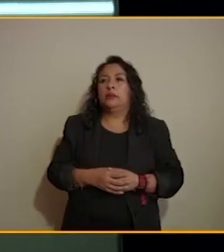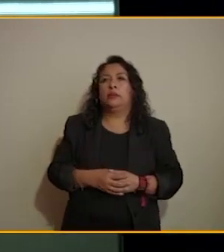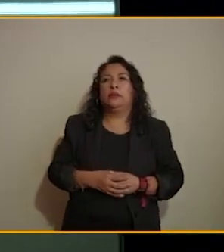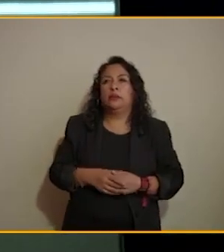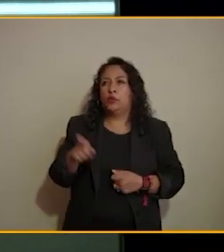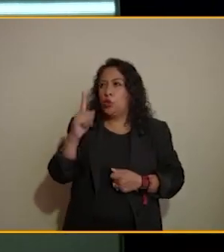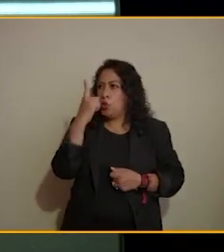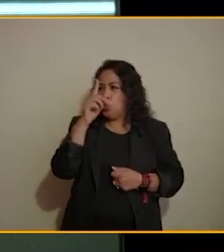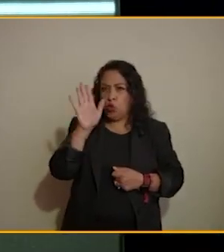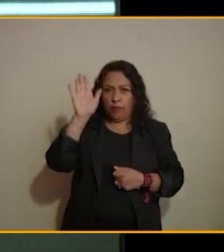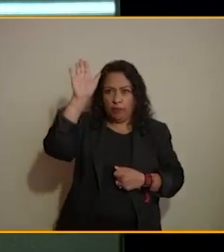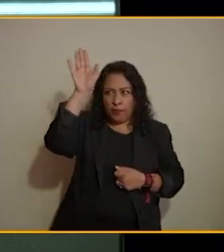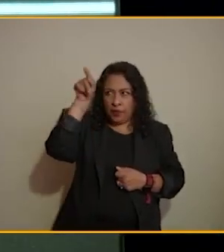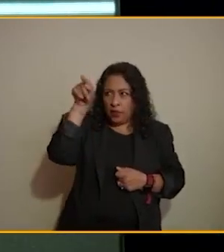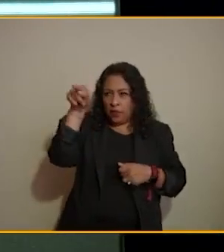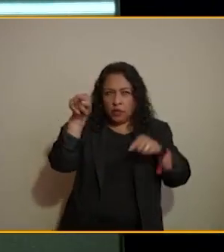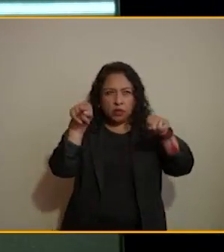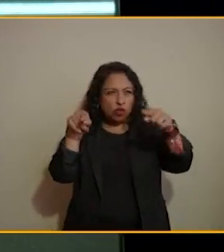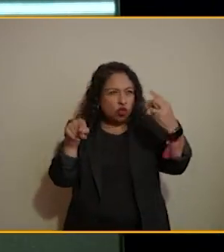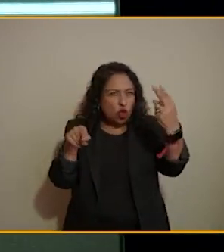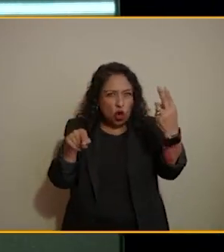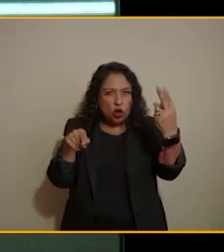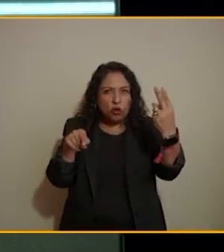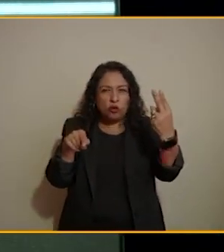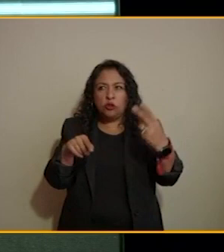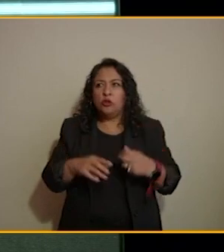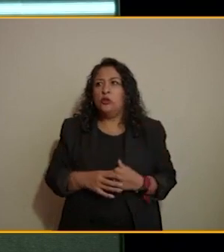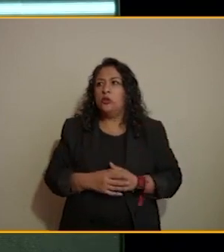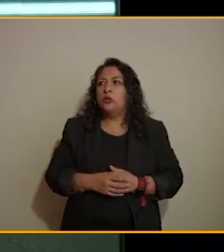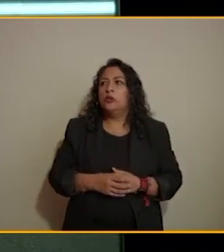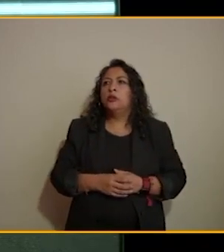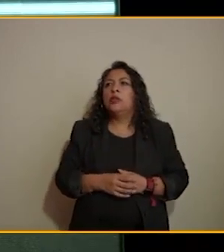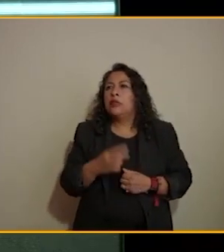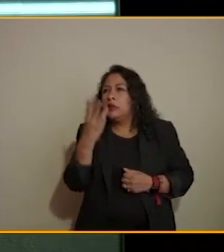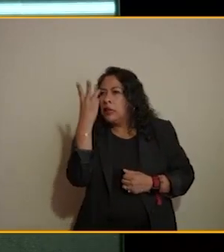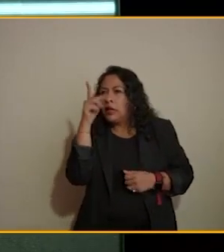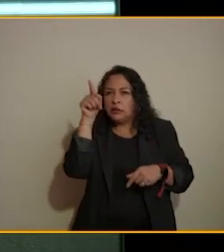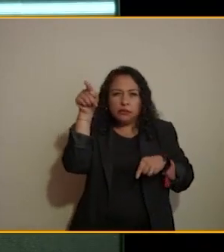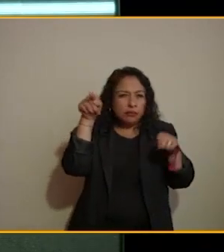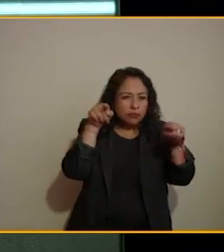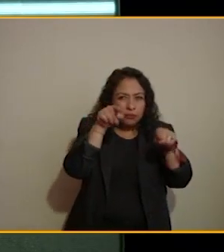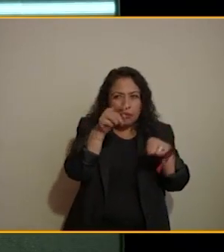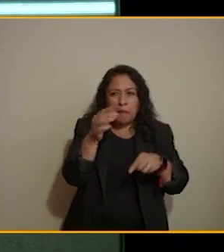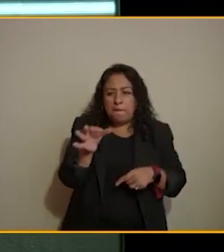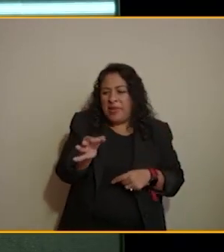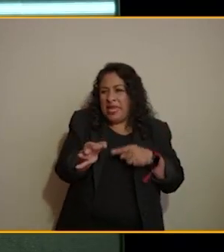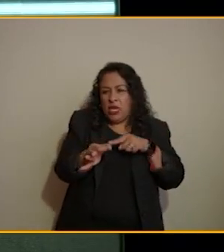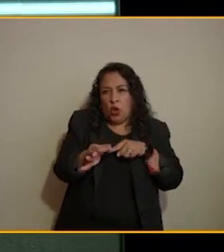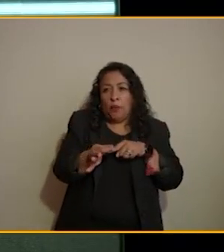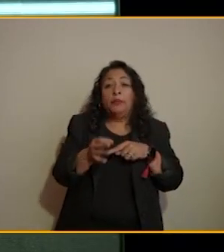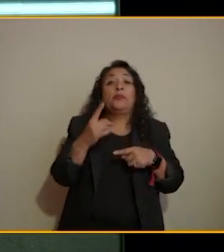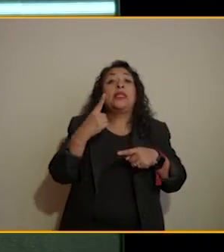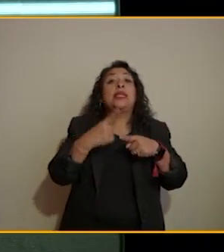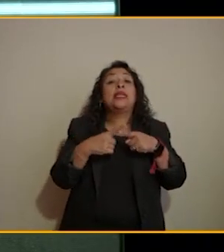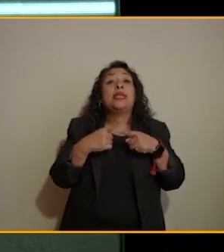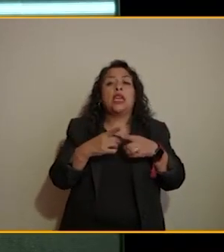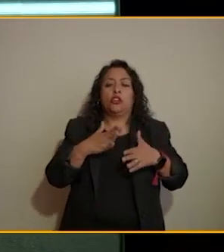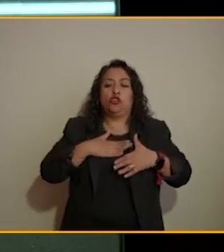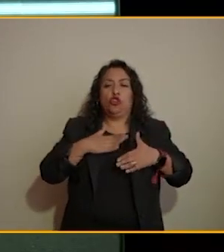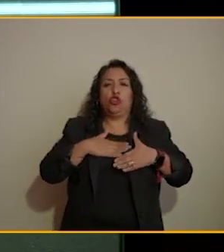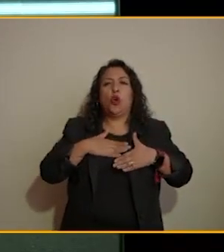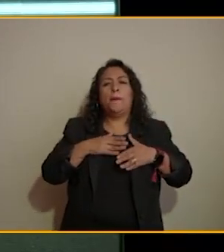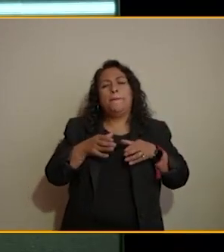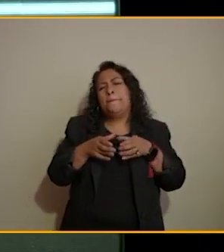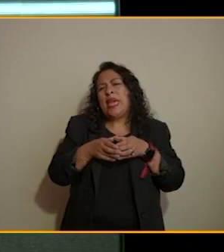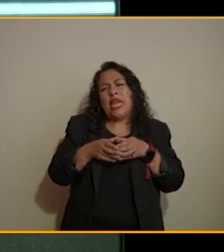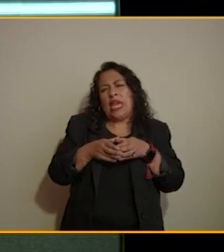Tengo una manita por allá, 2 manitas, 3 manitas. ¿Quiénes de ustedes se identifican como